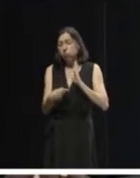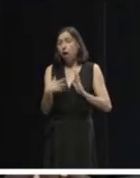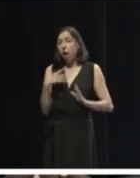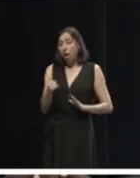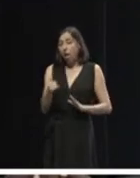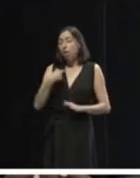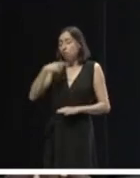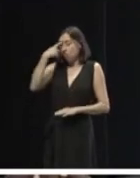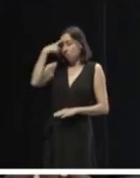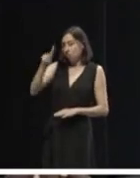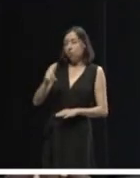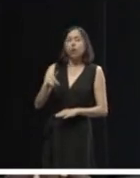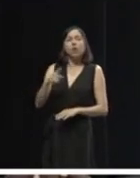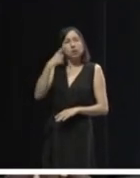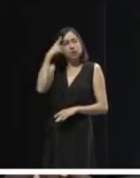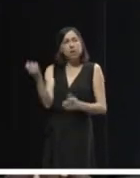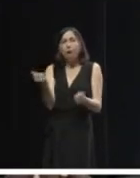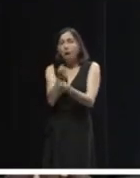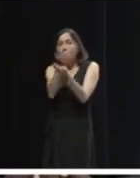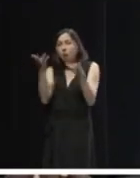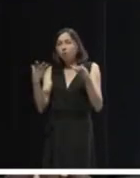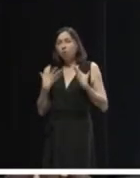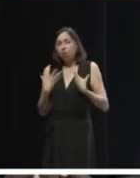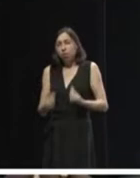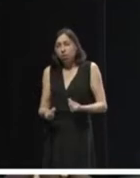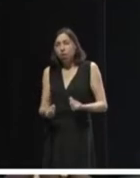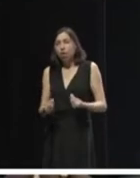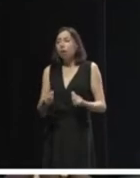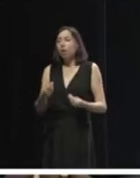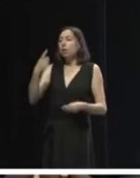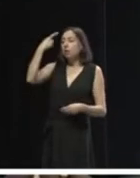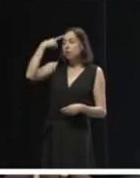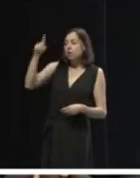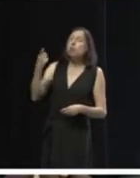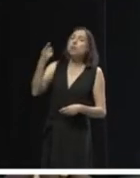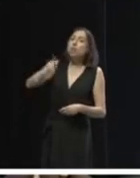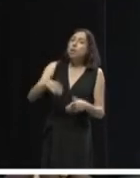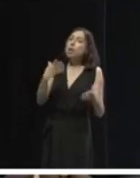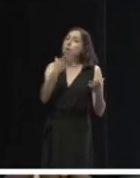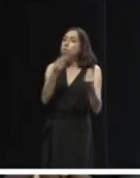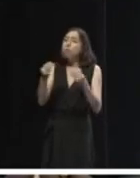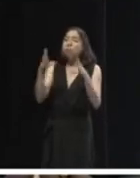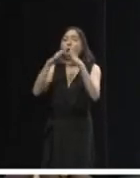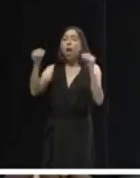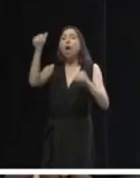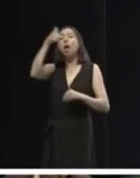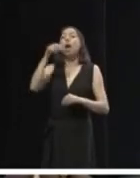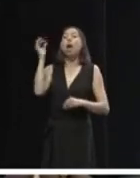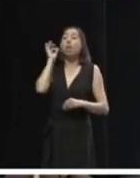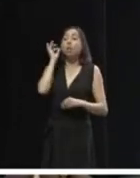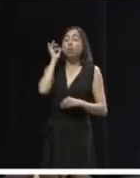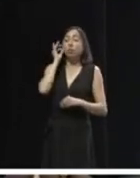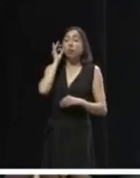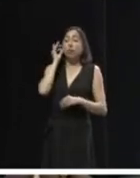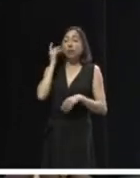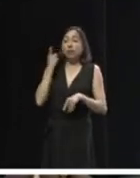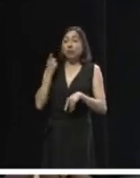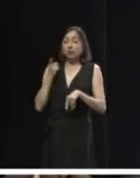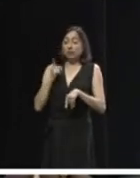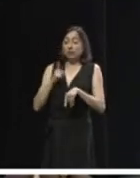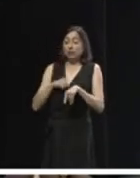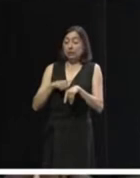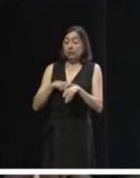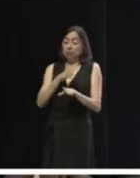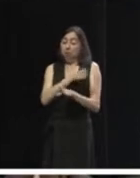que hay decepción y también sé que hay muchos andaluces y andaluzas que en el poco tiempo que lleva Moreno